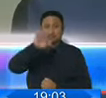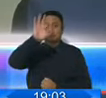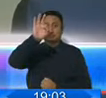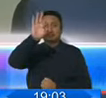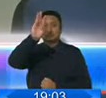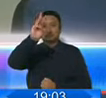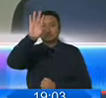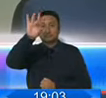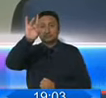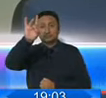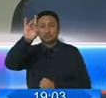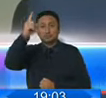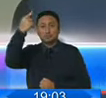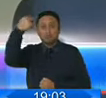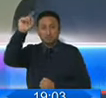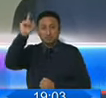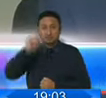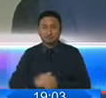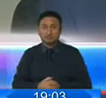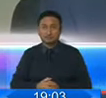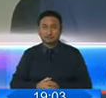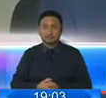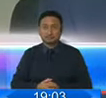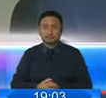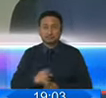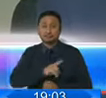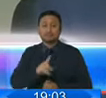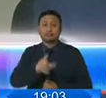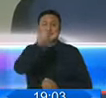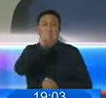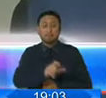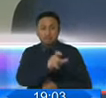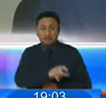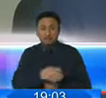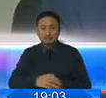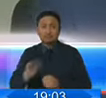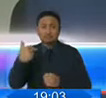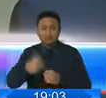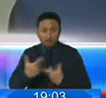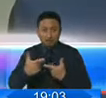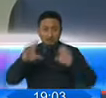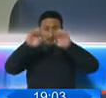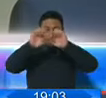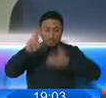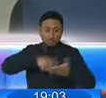1.968 millones de dólares y los afiliados, empleadores y el mismo Estado,